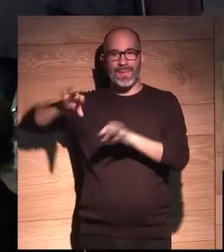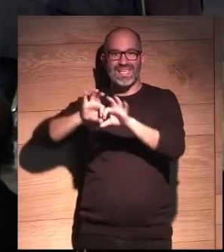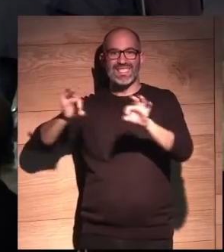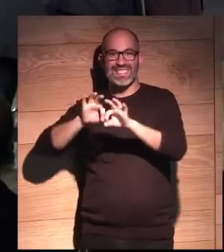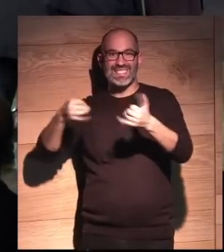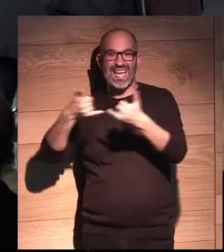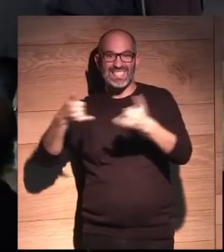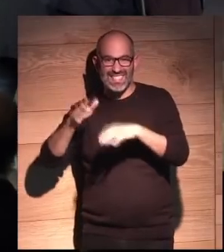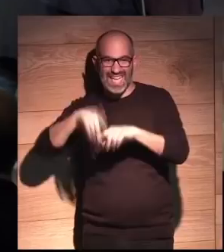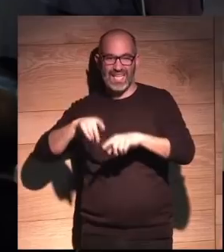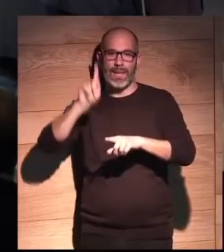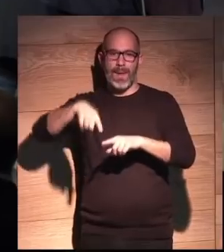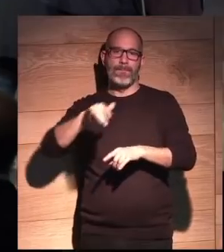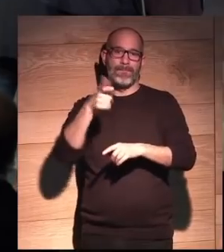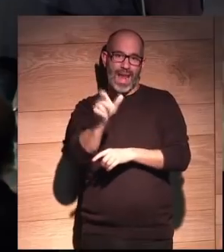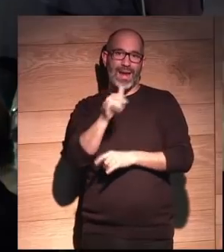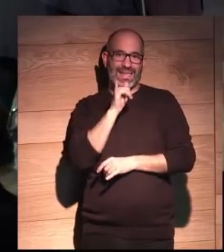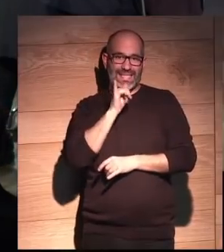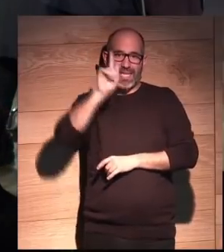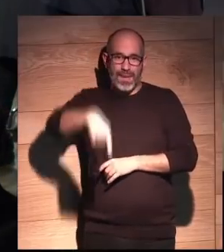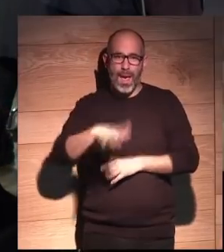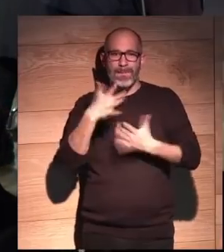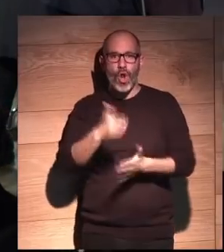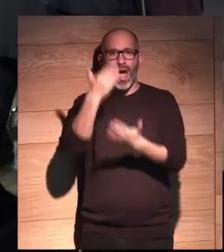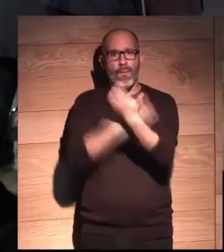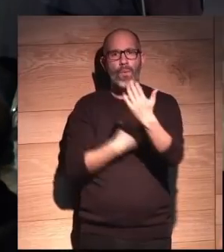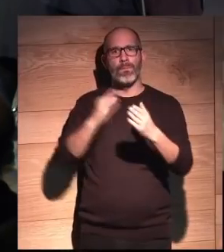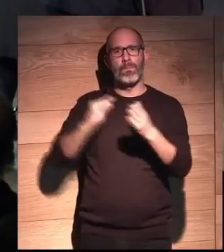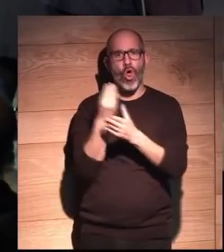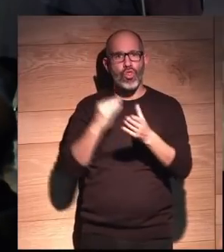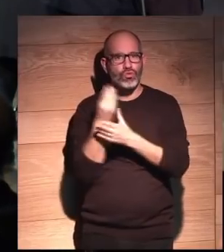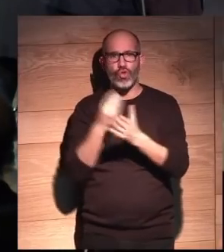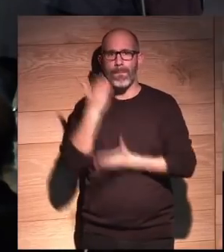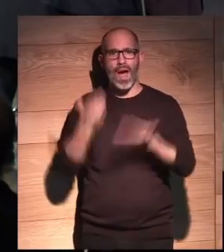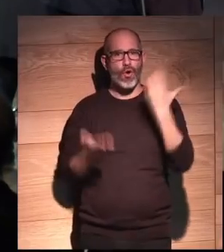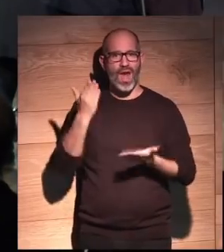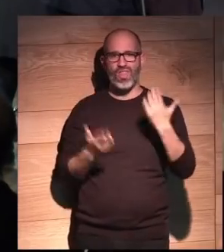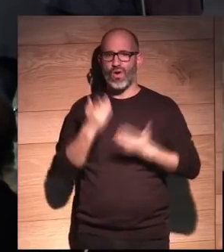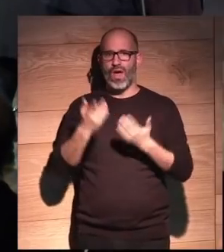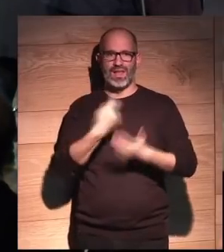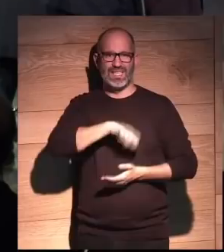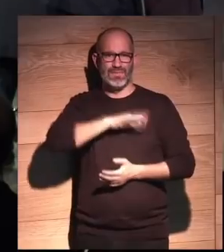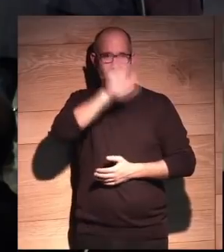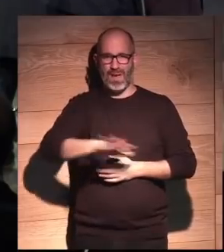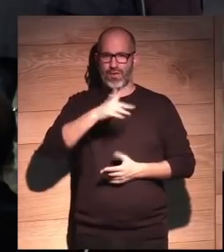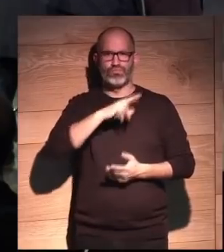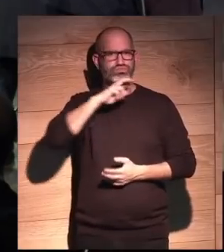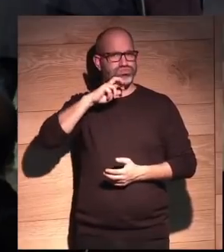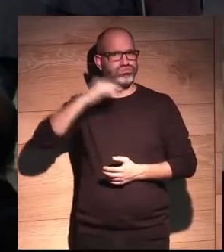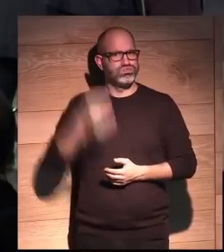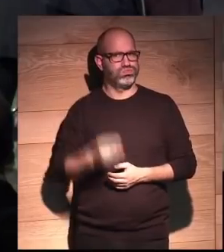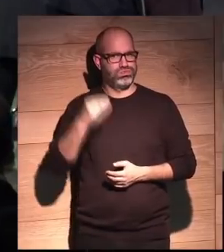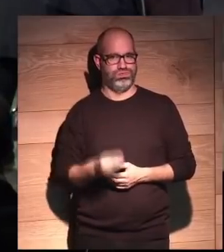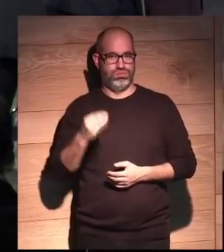palabra también latina, claro. Pero el jamón era un producto extraordinariamente valorado, el jamón de Hispania extraordinariamente valorado. Bueno, pues